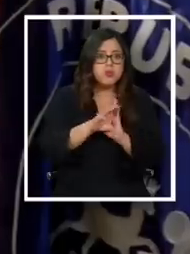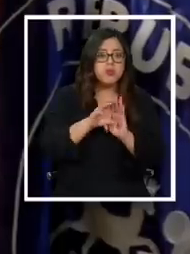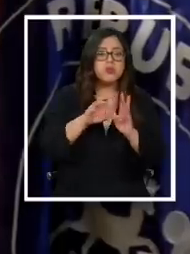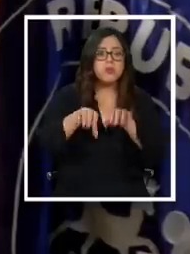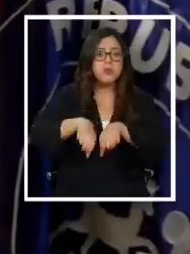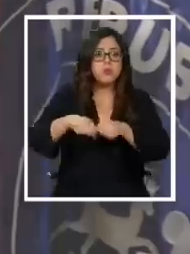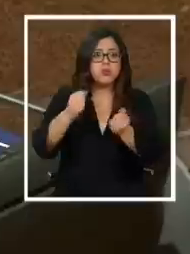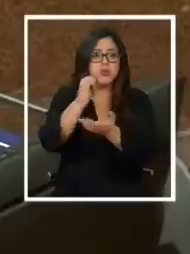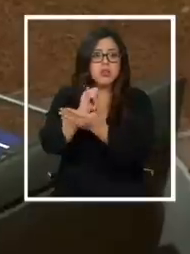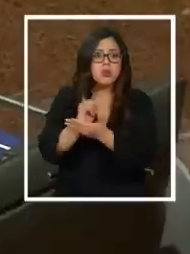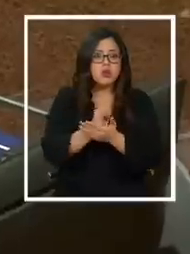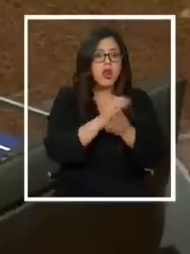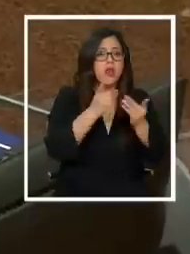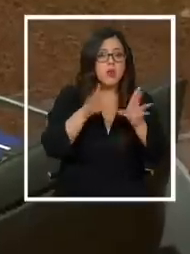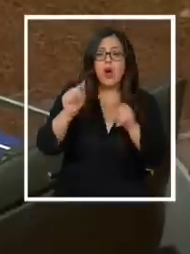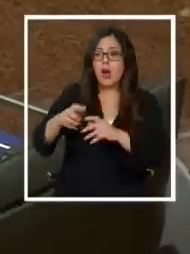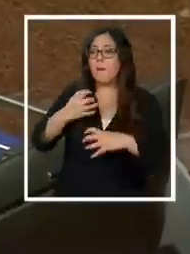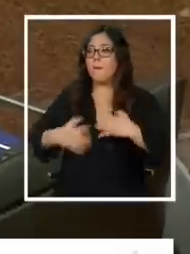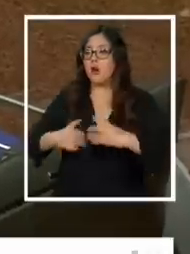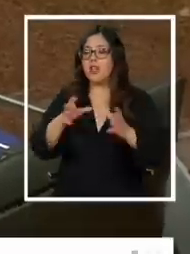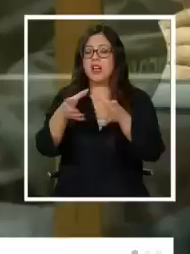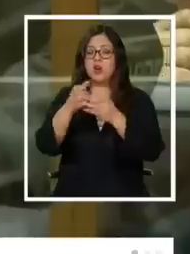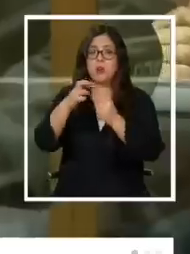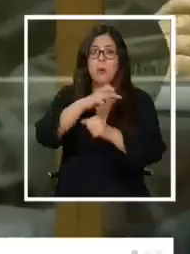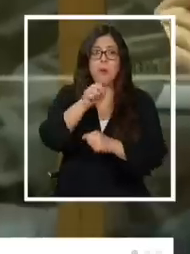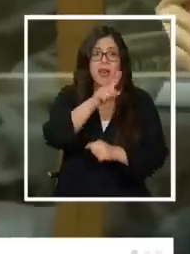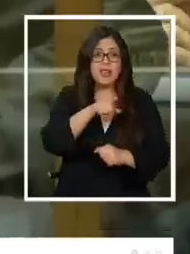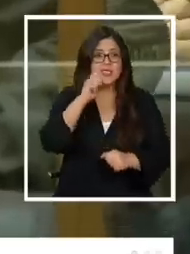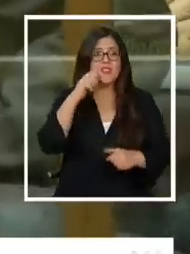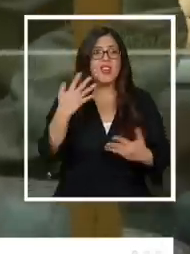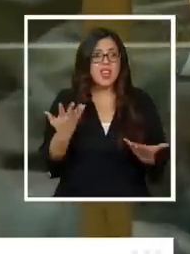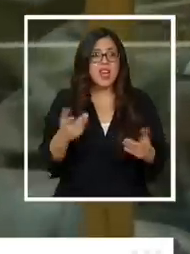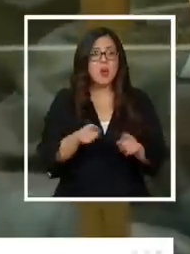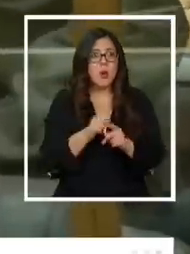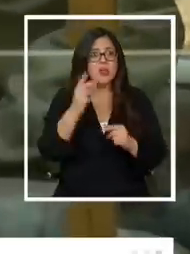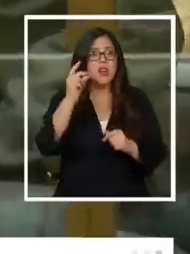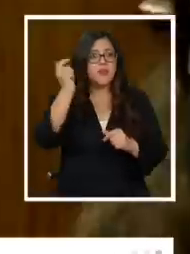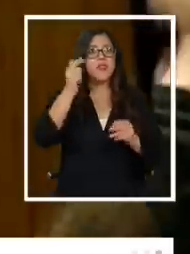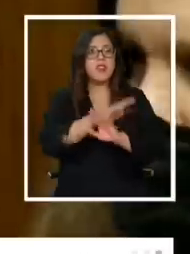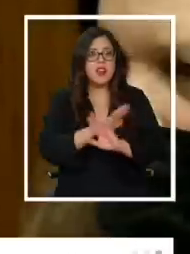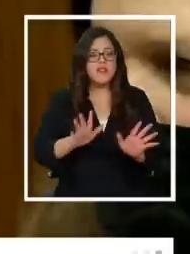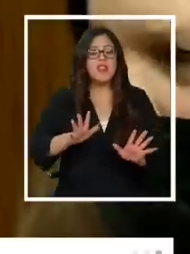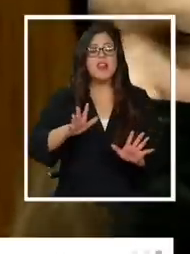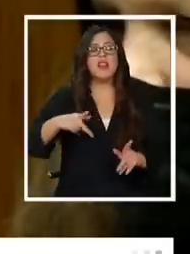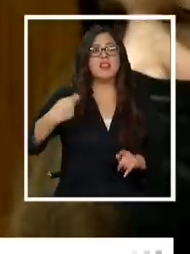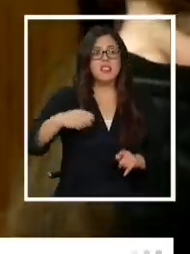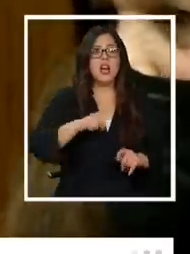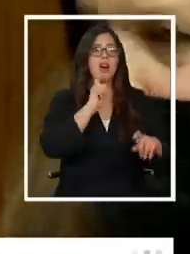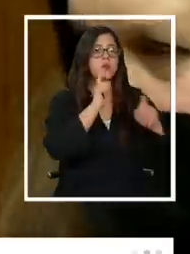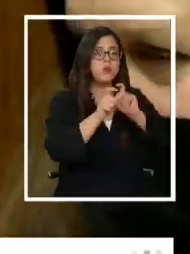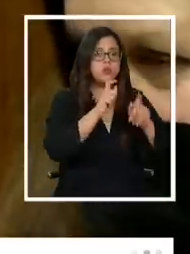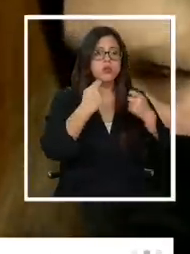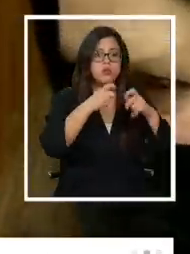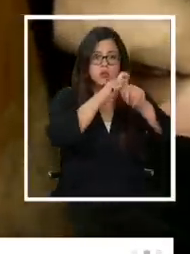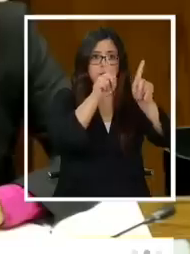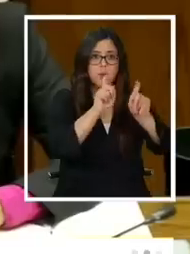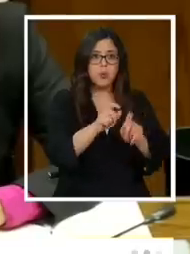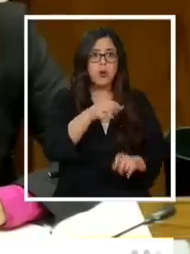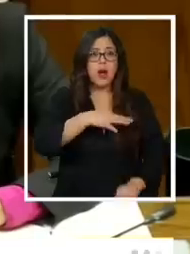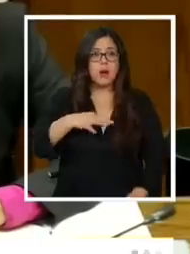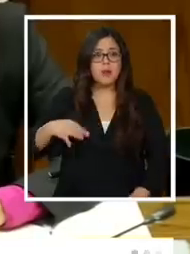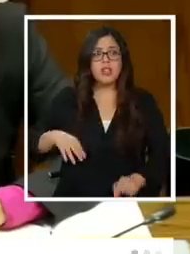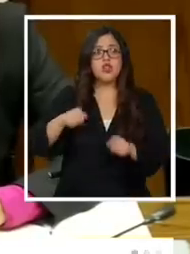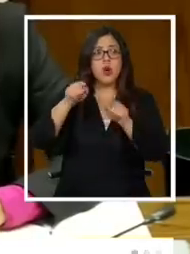instituciones democráticas. Molestia en el socialismo que lo acusa de ser uno de los ideólogos del fin del Senado. Crítica de la que se le intentó preguntar al ministro